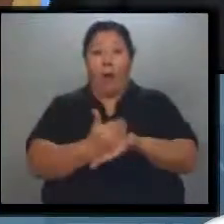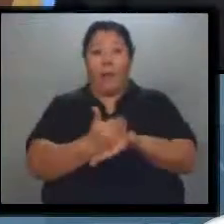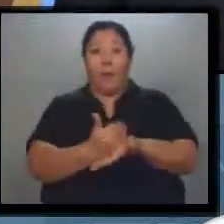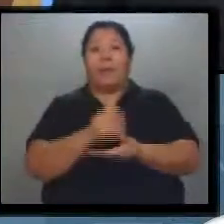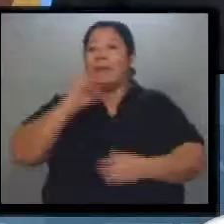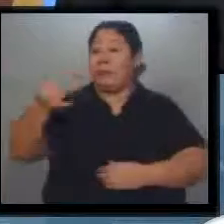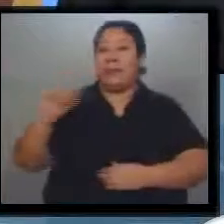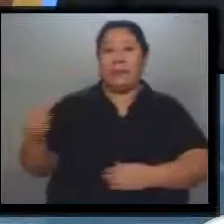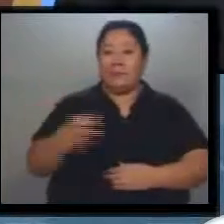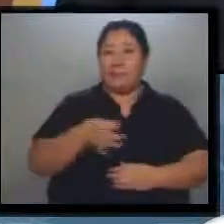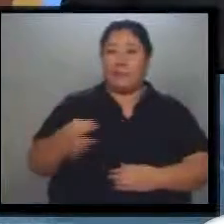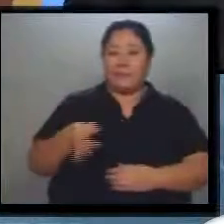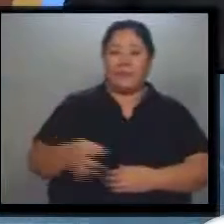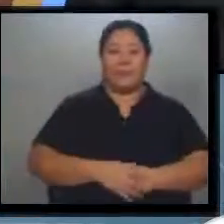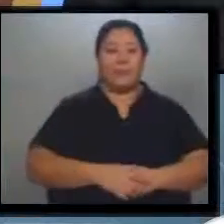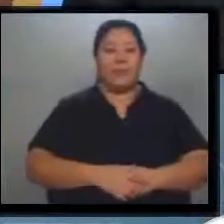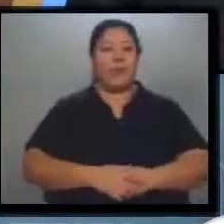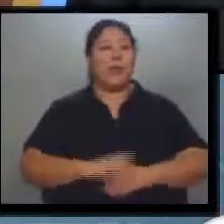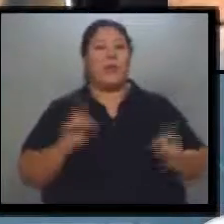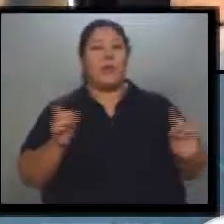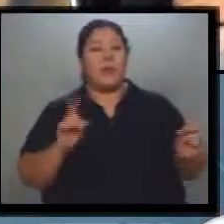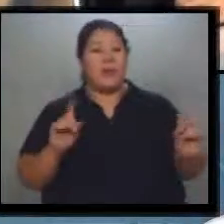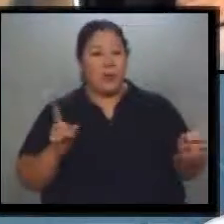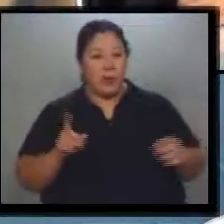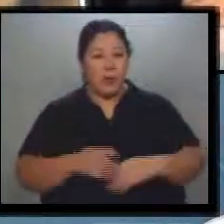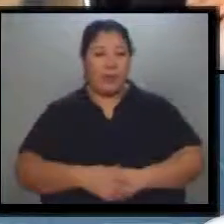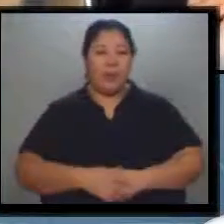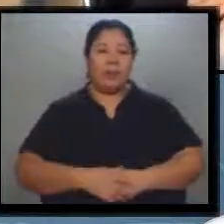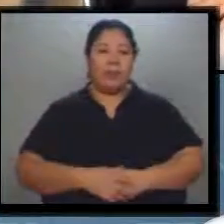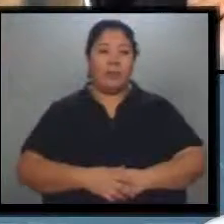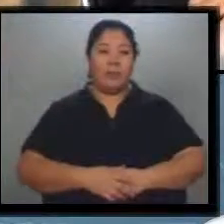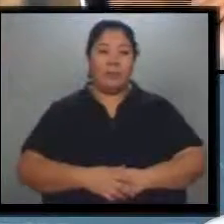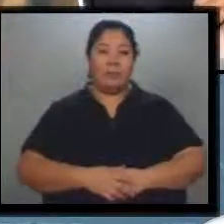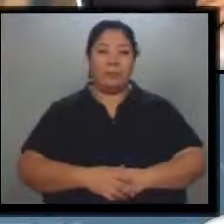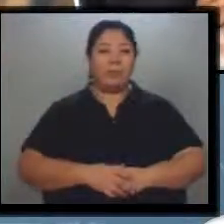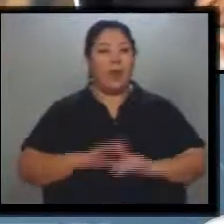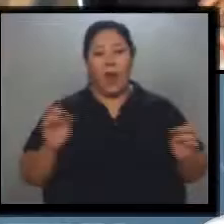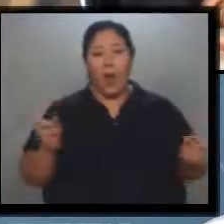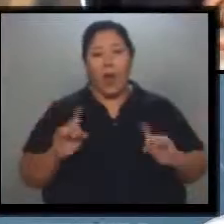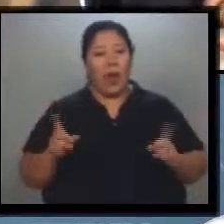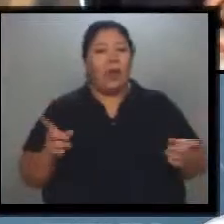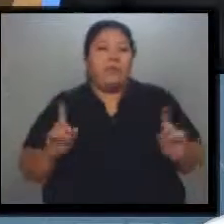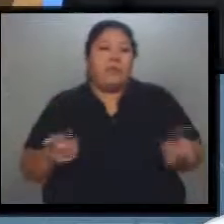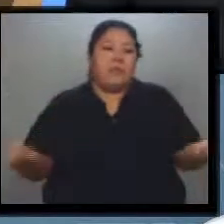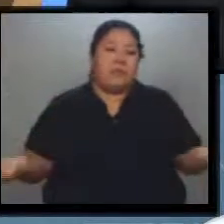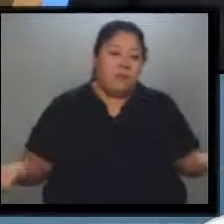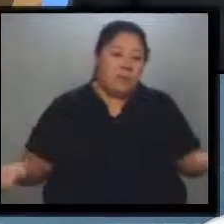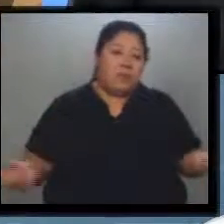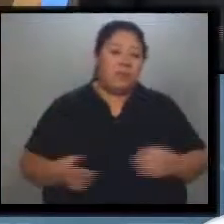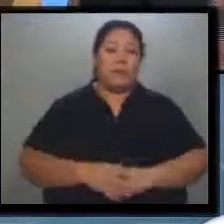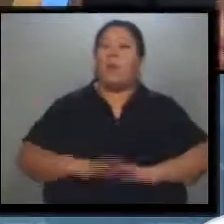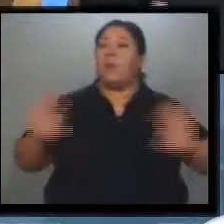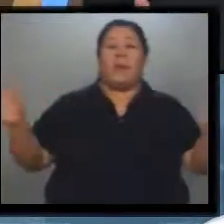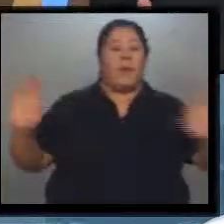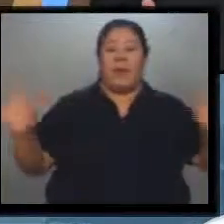Siempre. No, el mundo se divide entre los que cortan la factura y y comen la factura tenés entera. Gente. Pero sí, agarra la media luna y le das un pedacito a bueno.